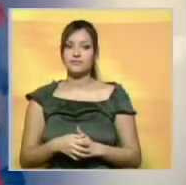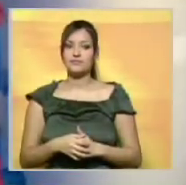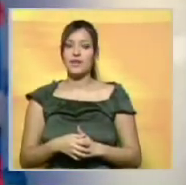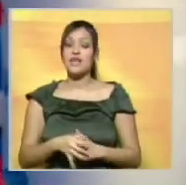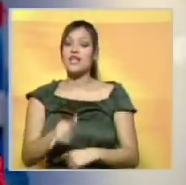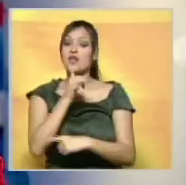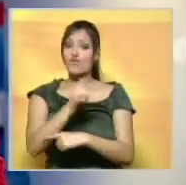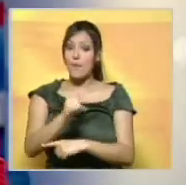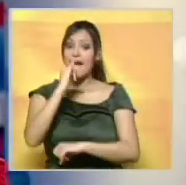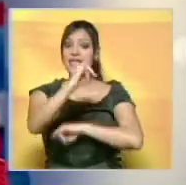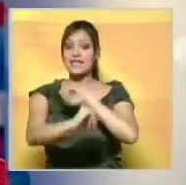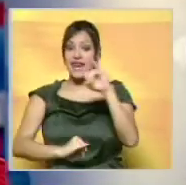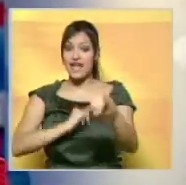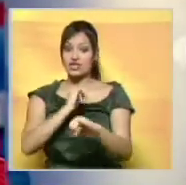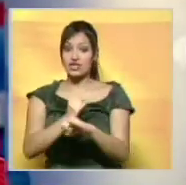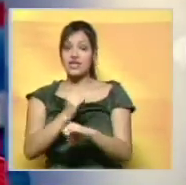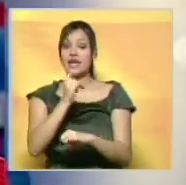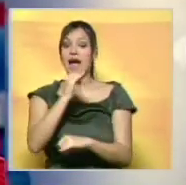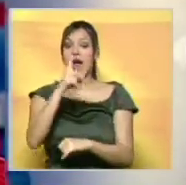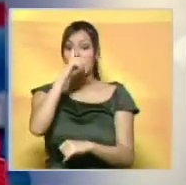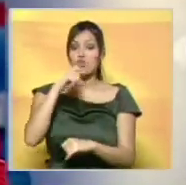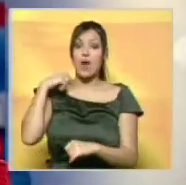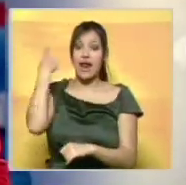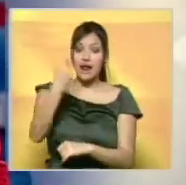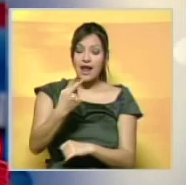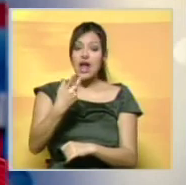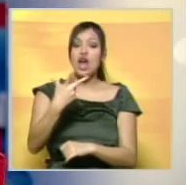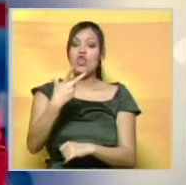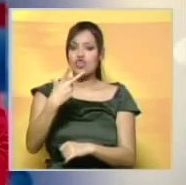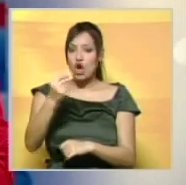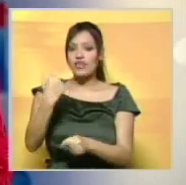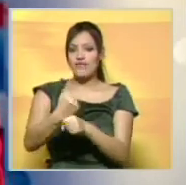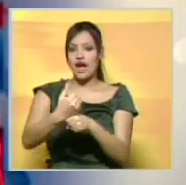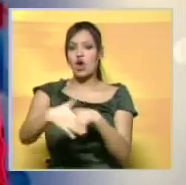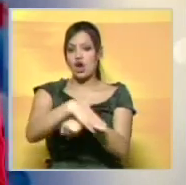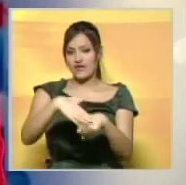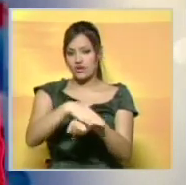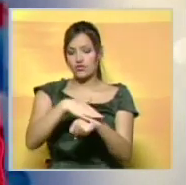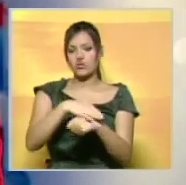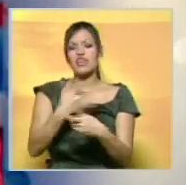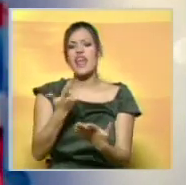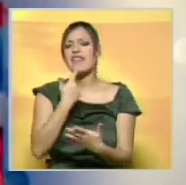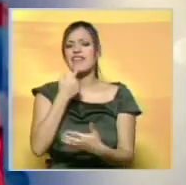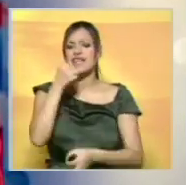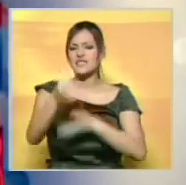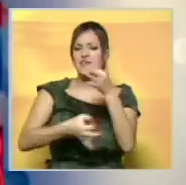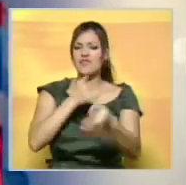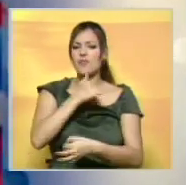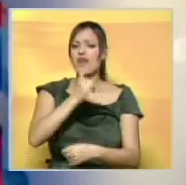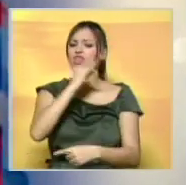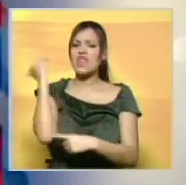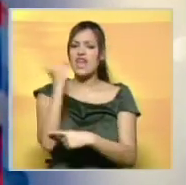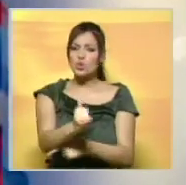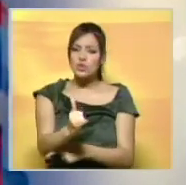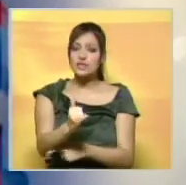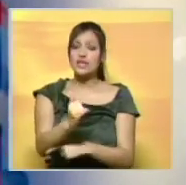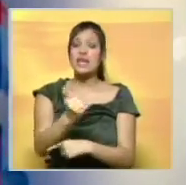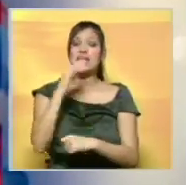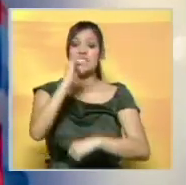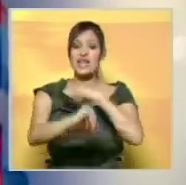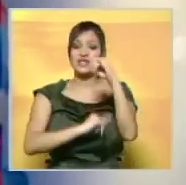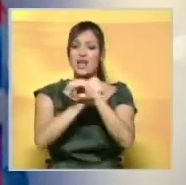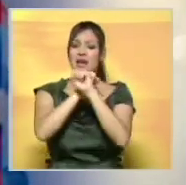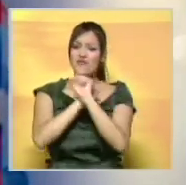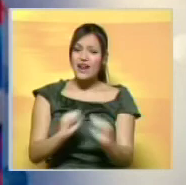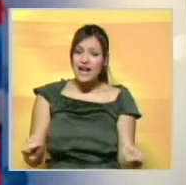Con información internacional, el informe anual de la organización no gubernamental Human Rights Watch denunció el fracaso internacional de